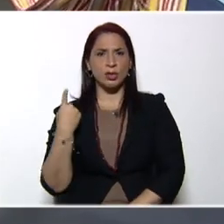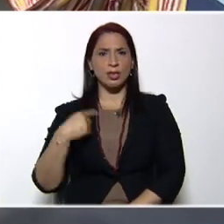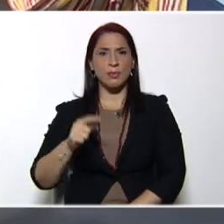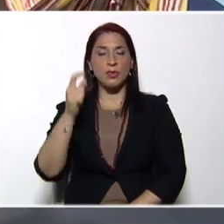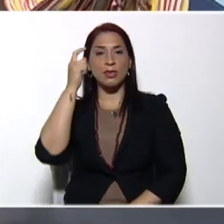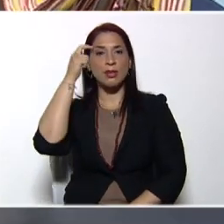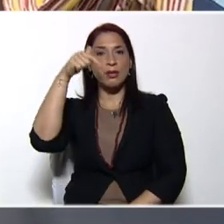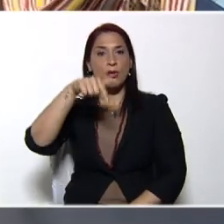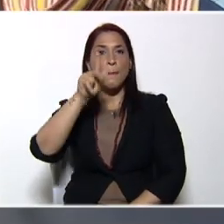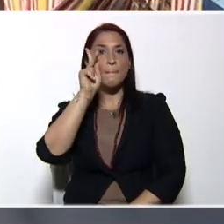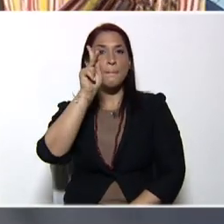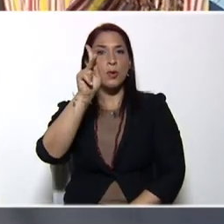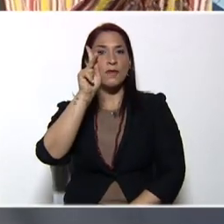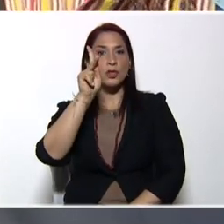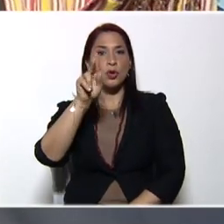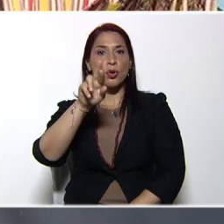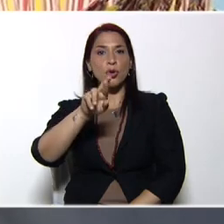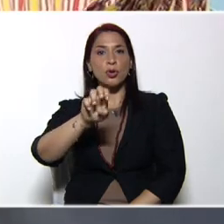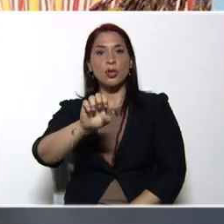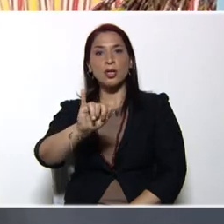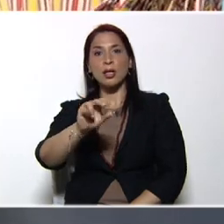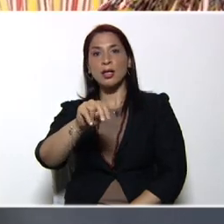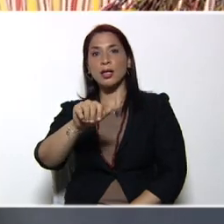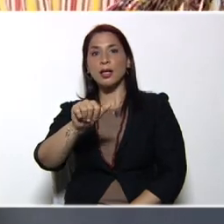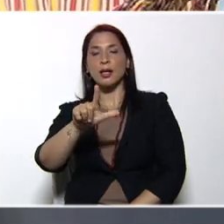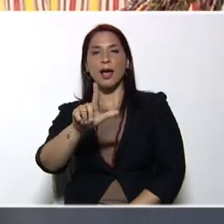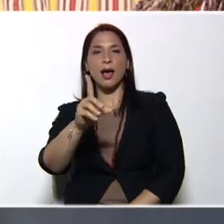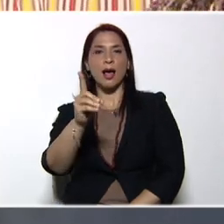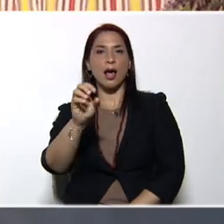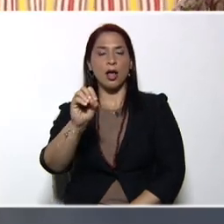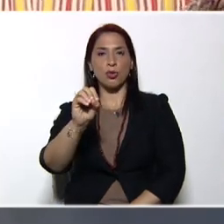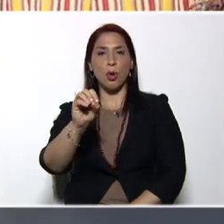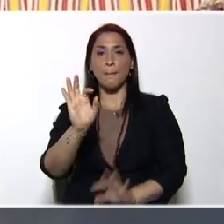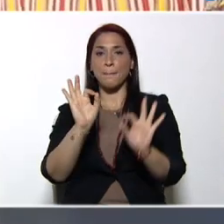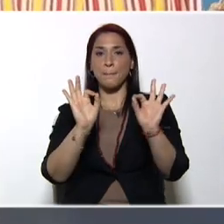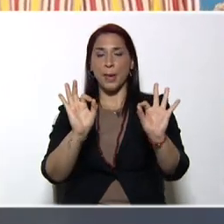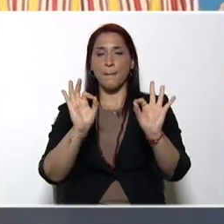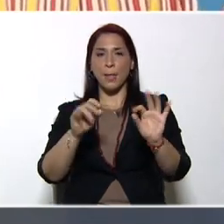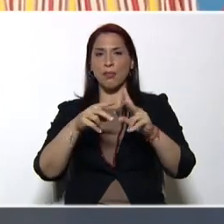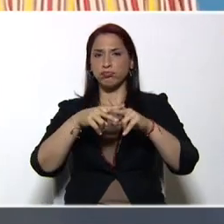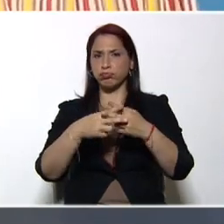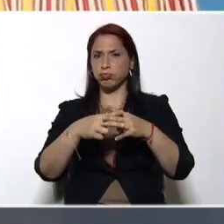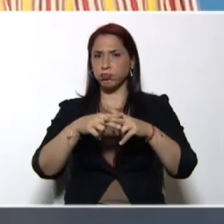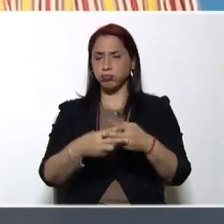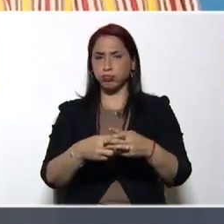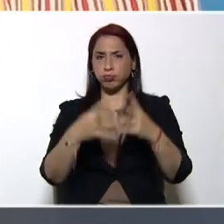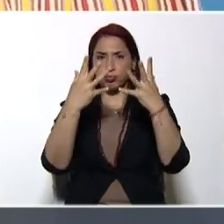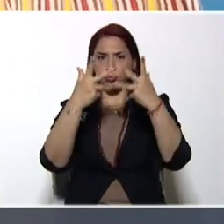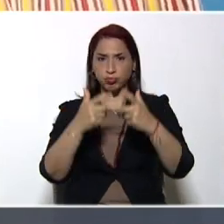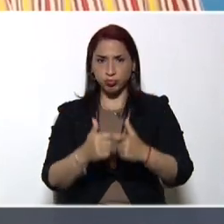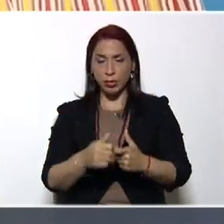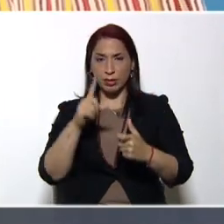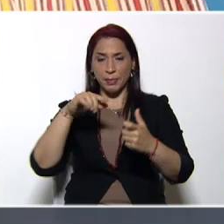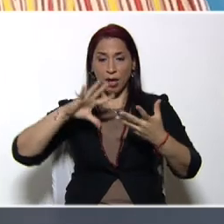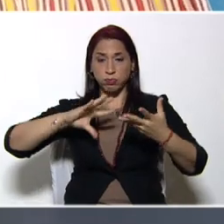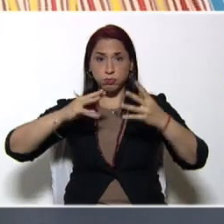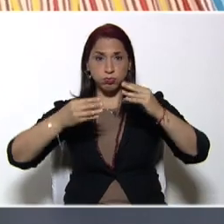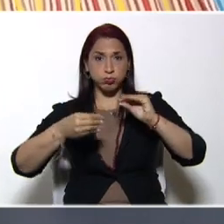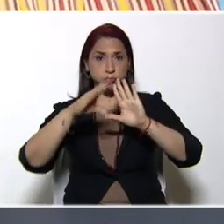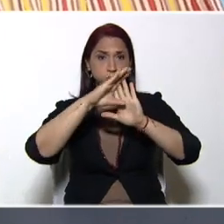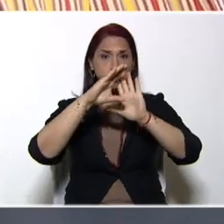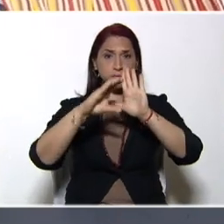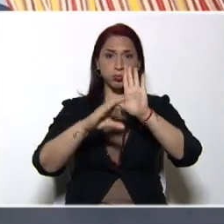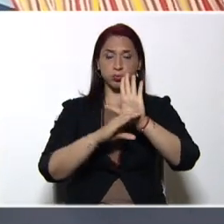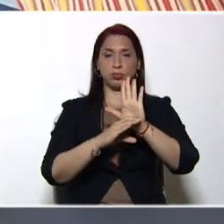de hoy al profesor Reinaldo Rodríguez, especialista en mecánica industrial, mientras que las adaptaciones curriculares